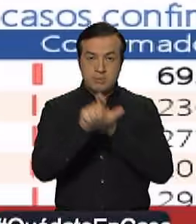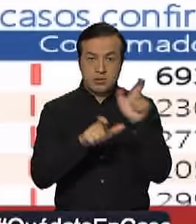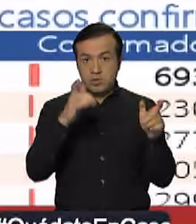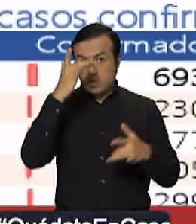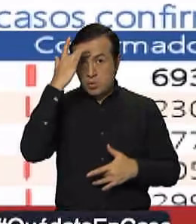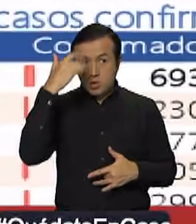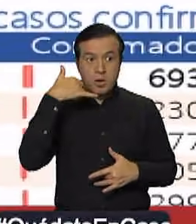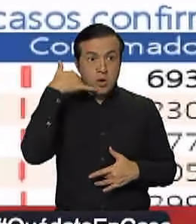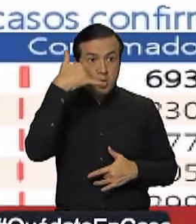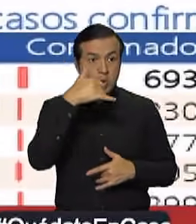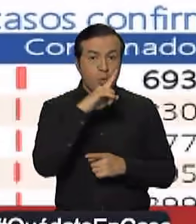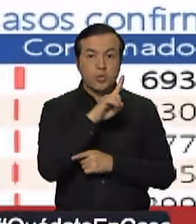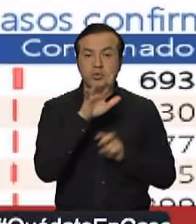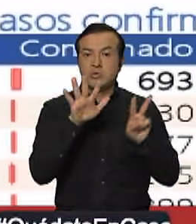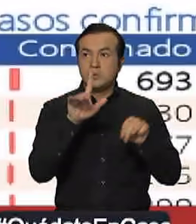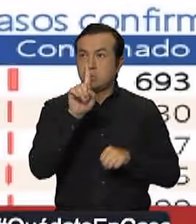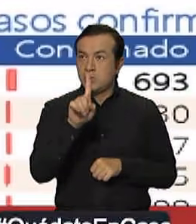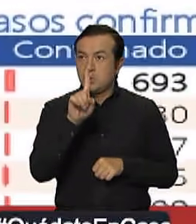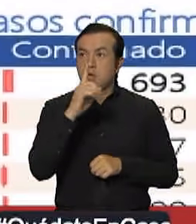alta epidemiológica,